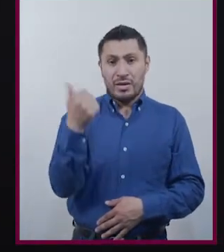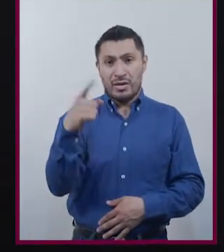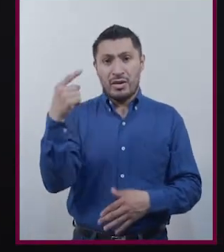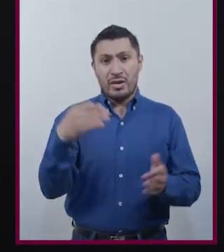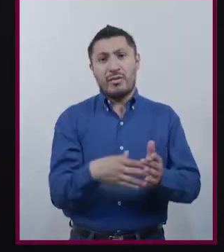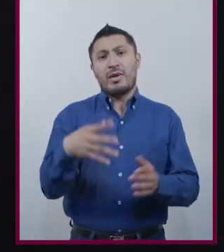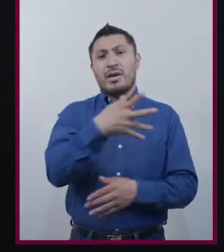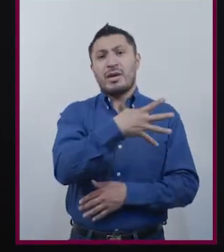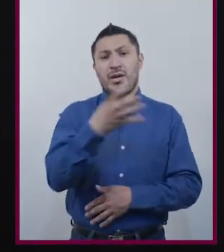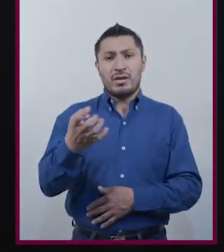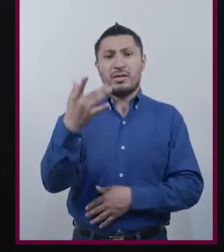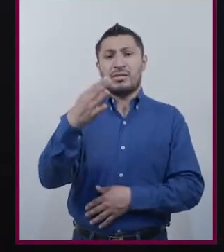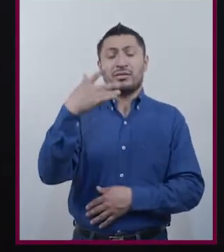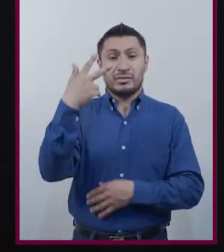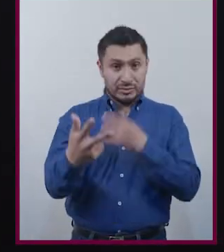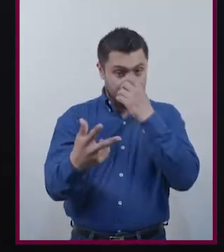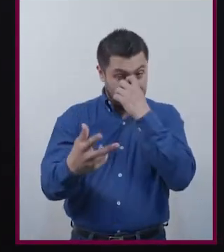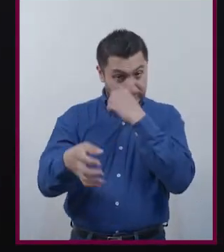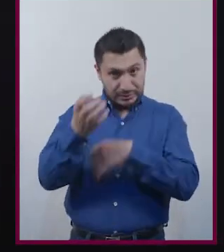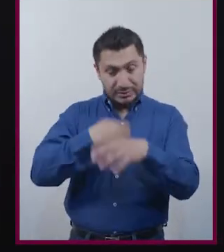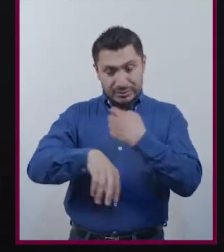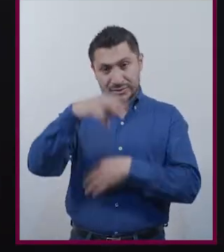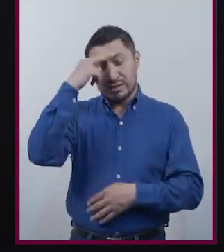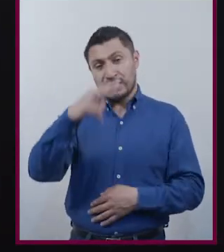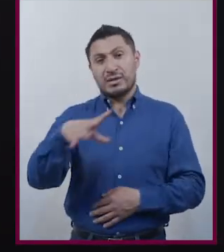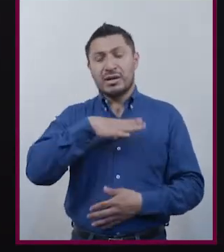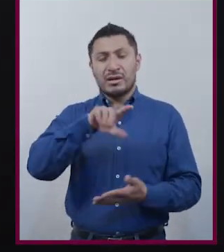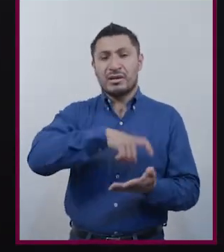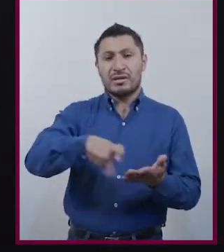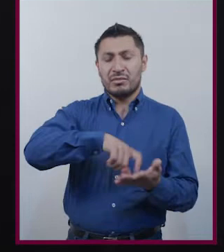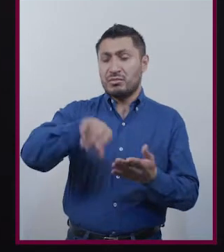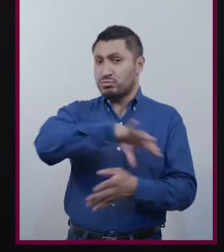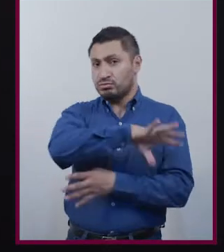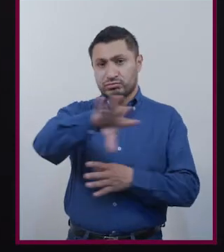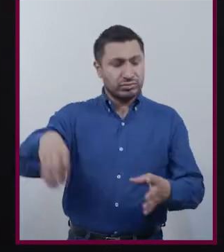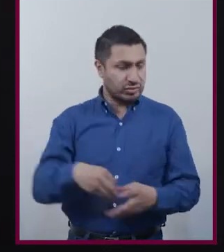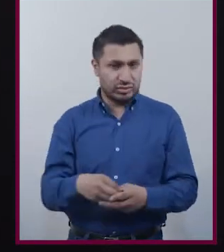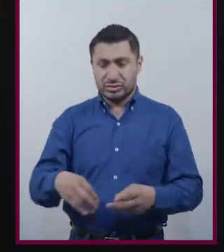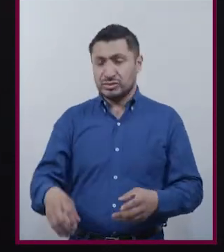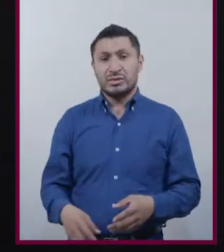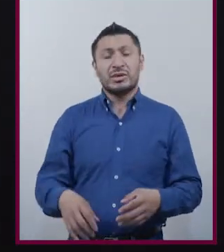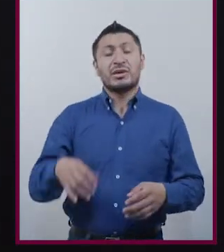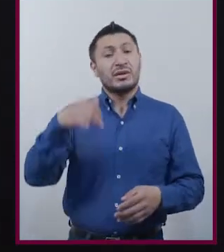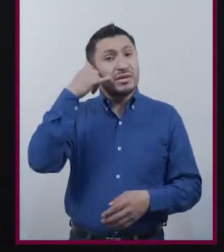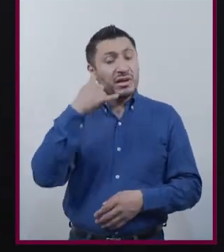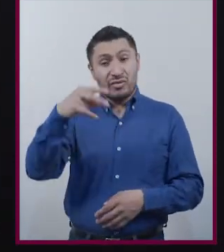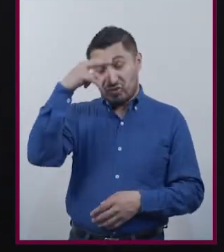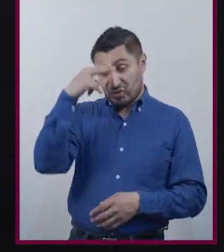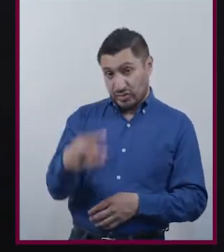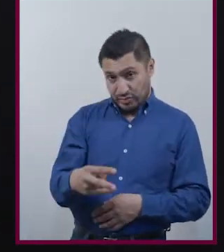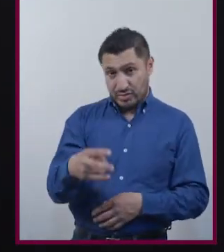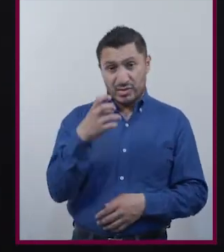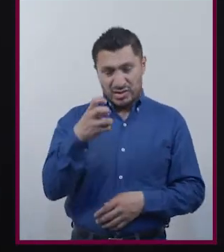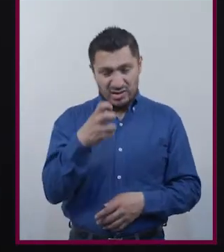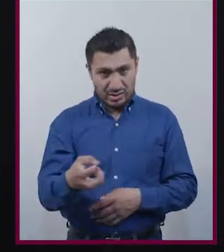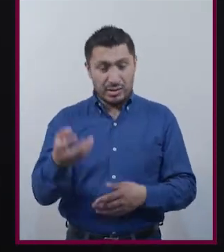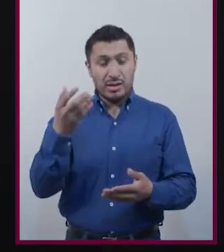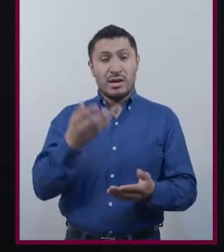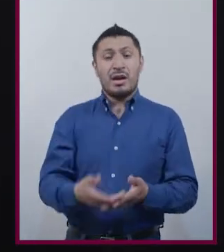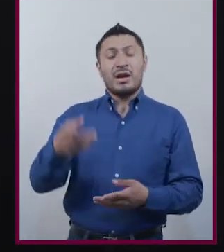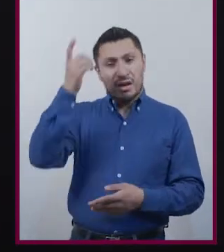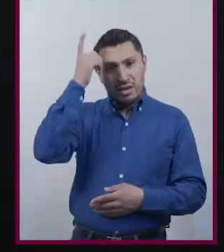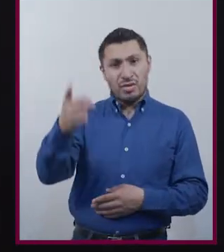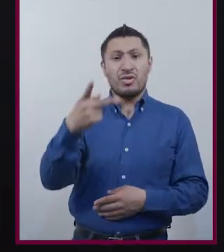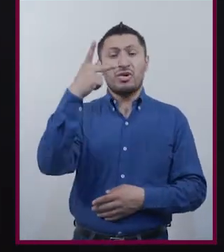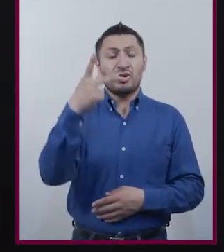de 1958 empresarios mexicanos adquiriesen la totalidad de las acciones de Teléfonos de México, que estaban en poder de